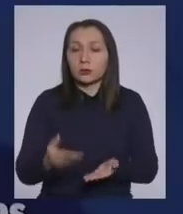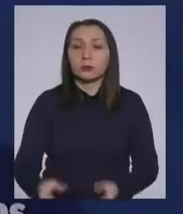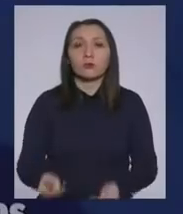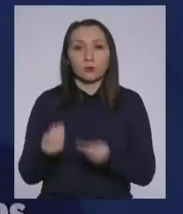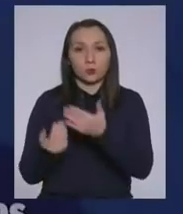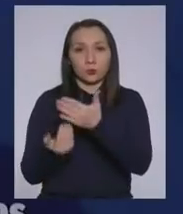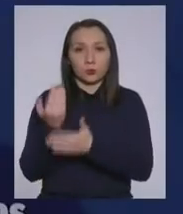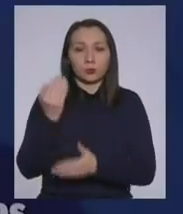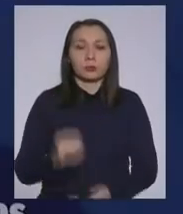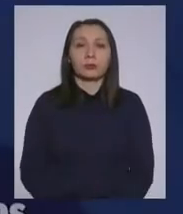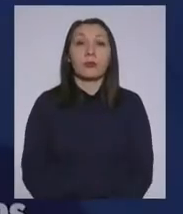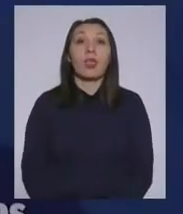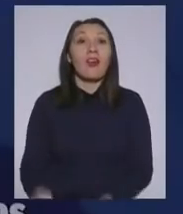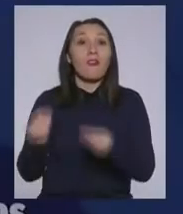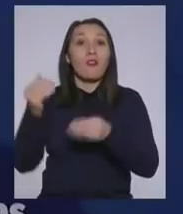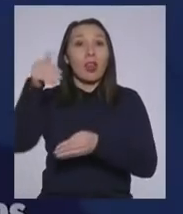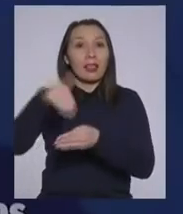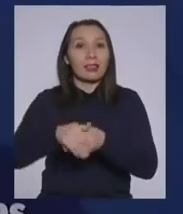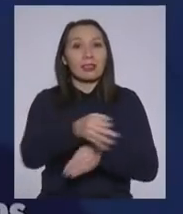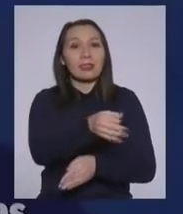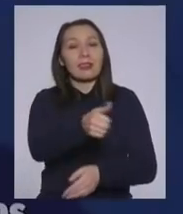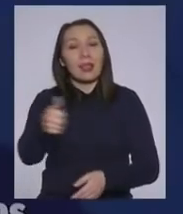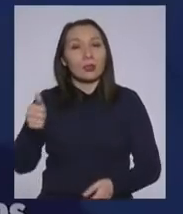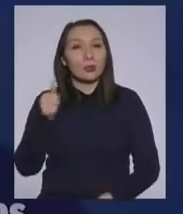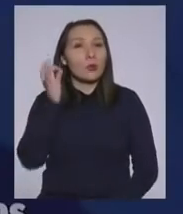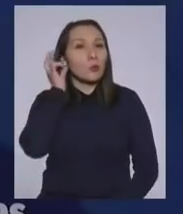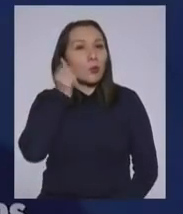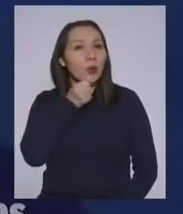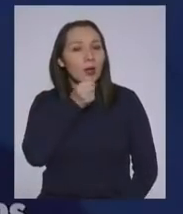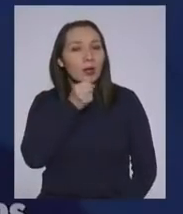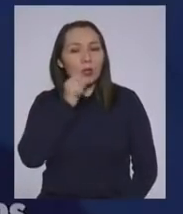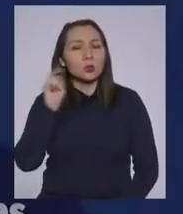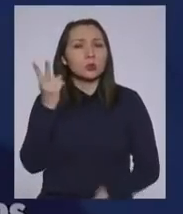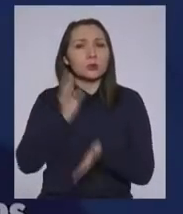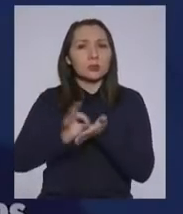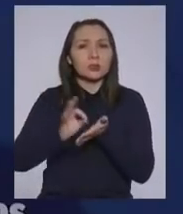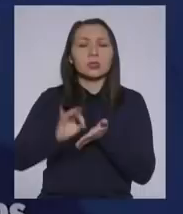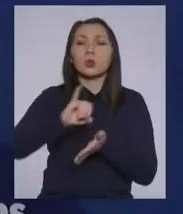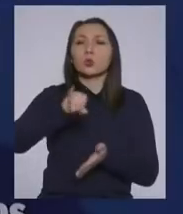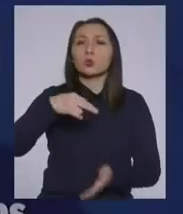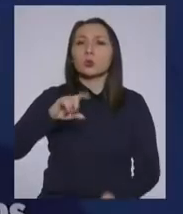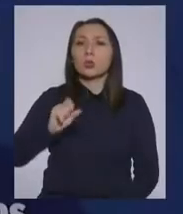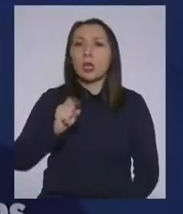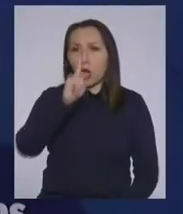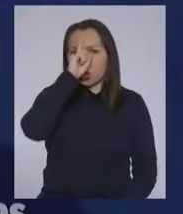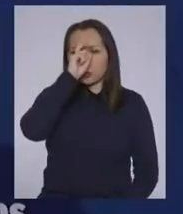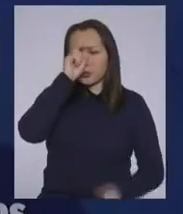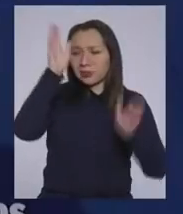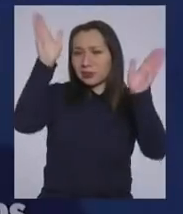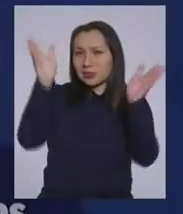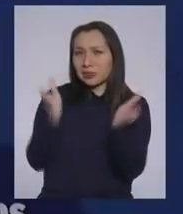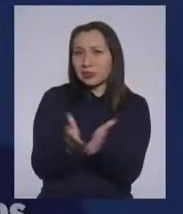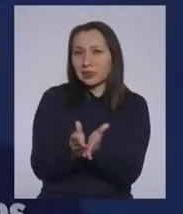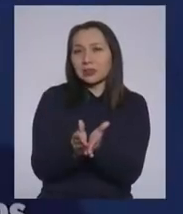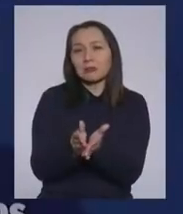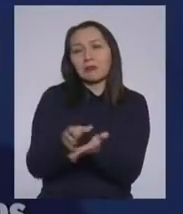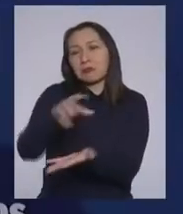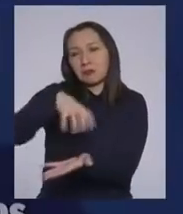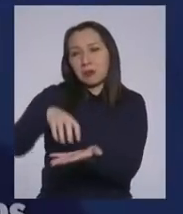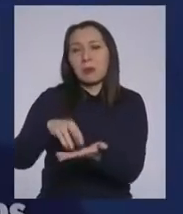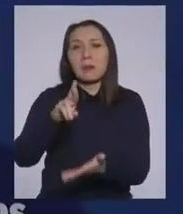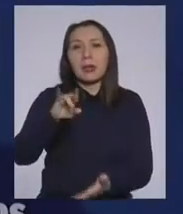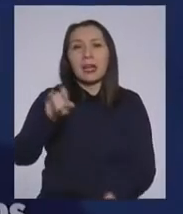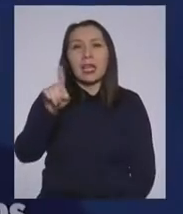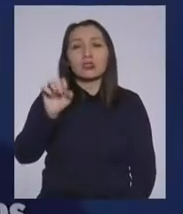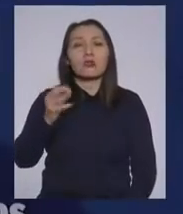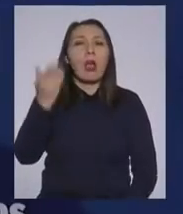Buenos días. Muy buenas tardes a todos. Buenas tardes. Subsecretario Zúñiga, el centro hospitalario Huechuraba o Espacio Riesgo se decía que